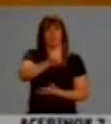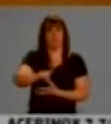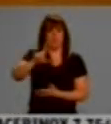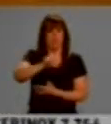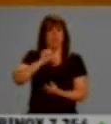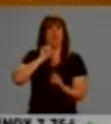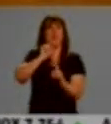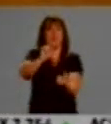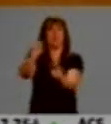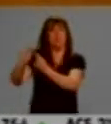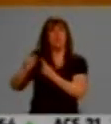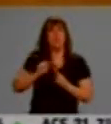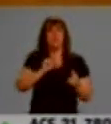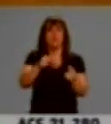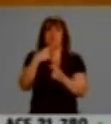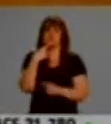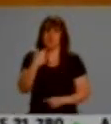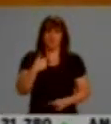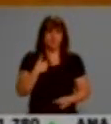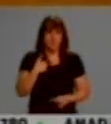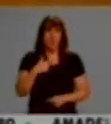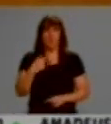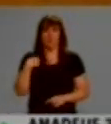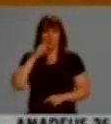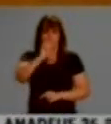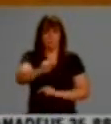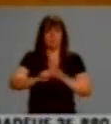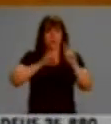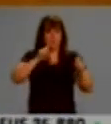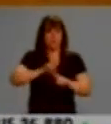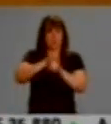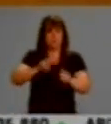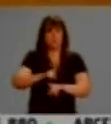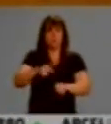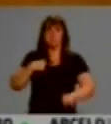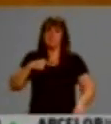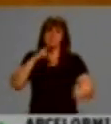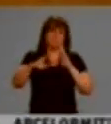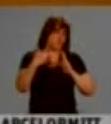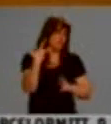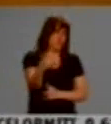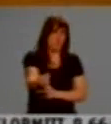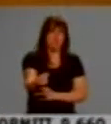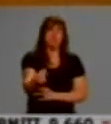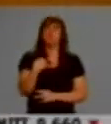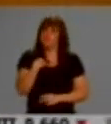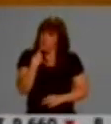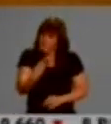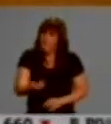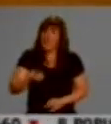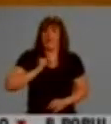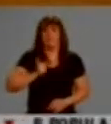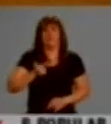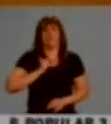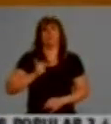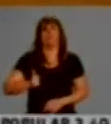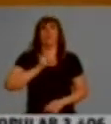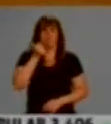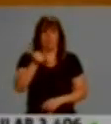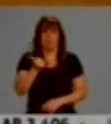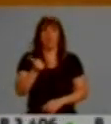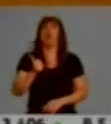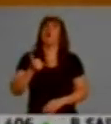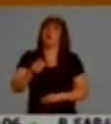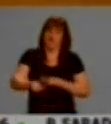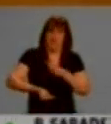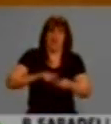que usted se negó siquiera a contestarme respecto de esta misma cuestión, que aprovechara aquella oportunidad y que lo hiciera